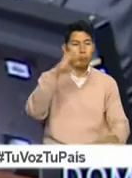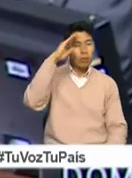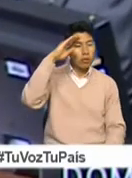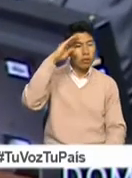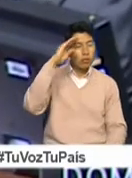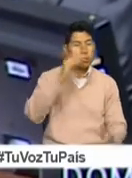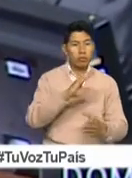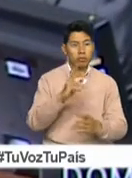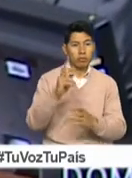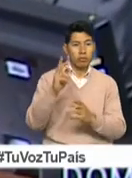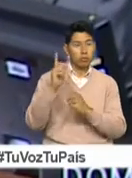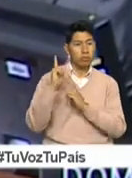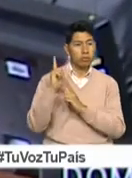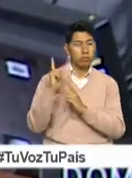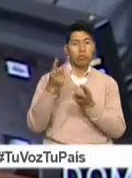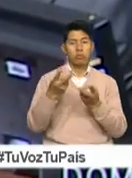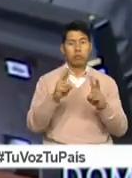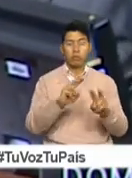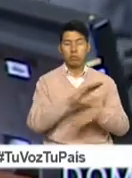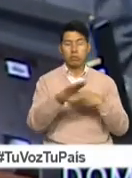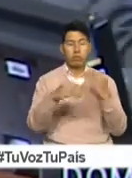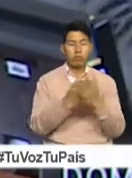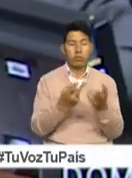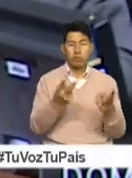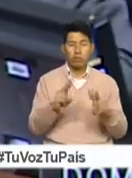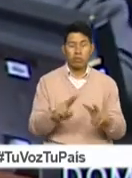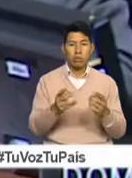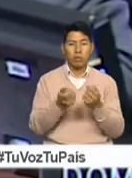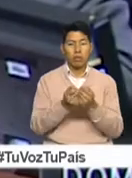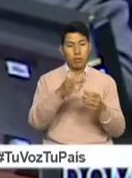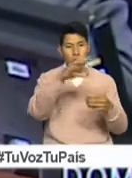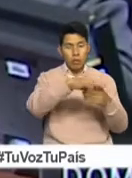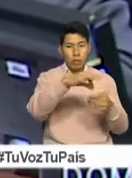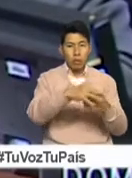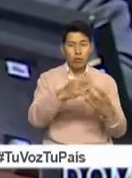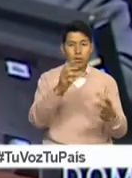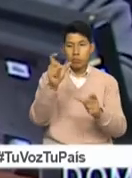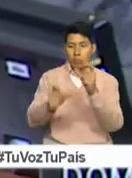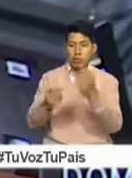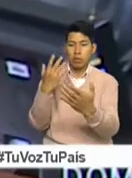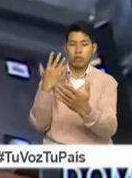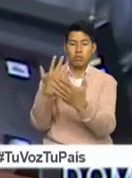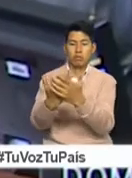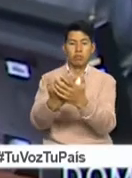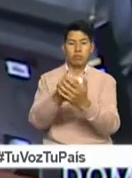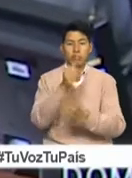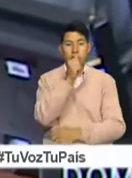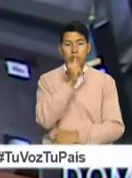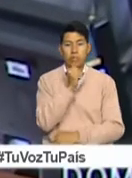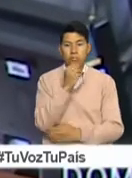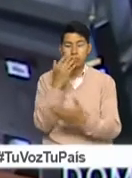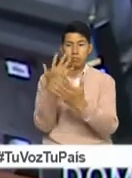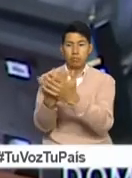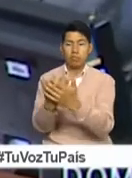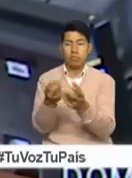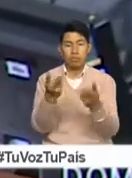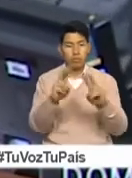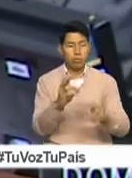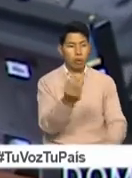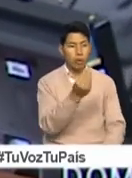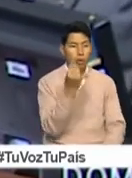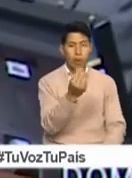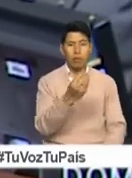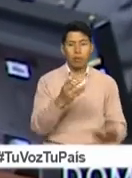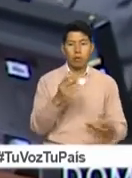nacional con el voto para las personas privadas de la libertad con el voto también facultativo para jóvenes entre